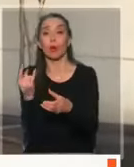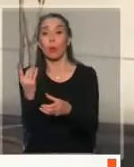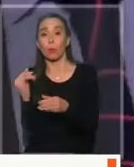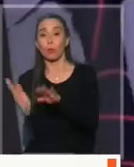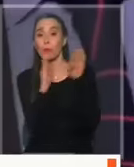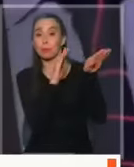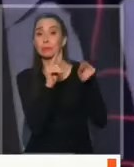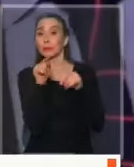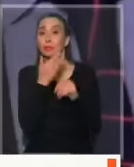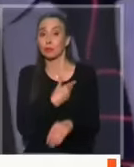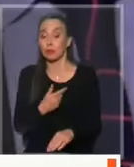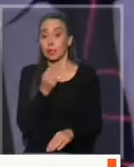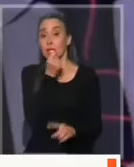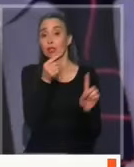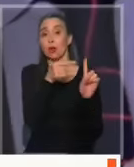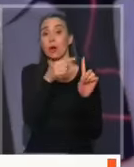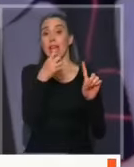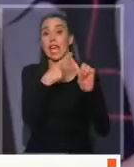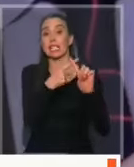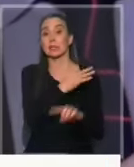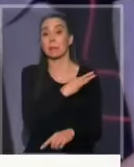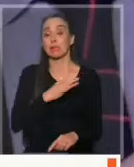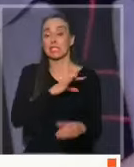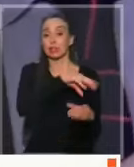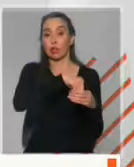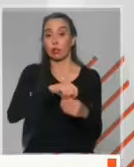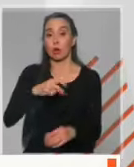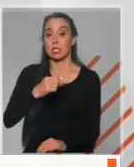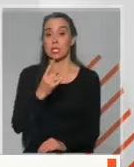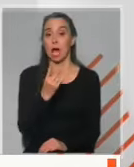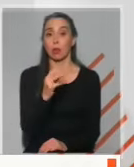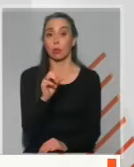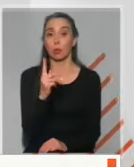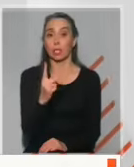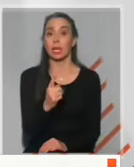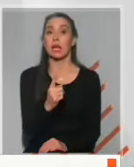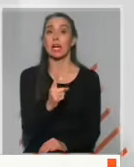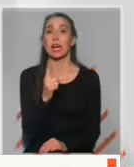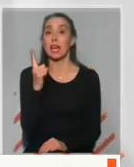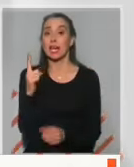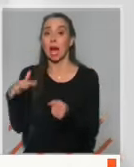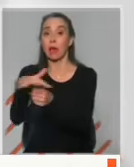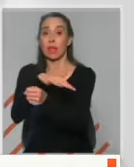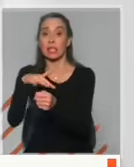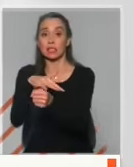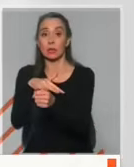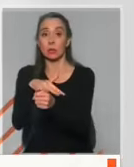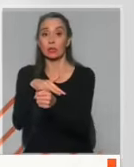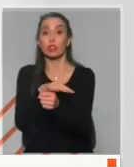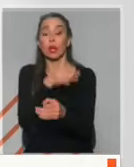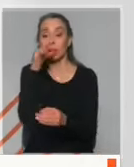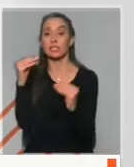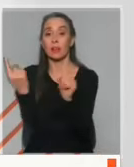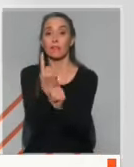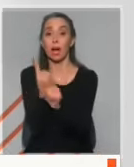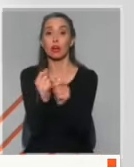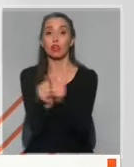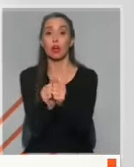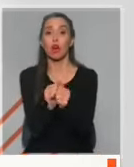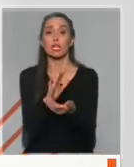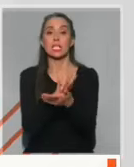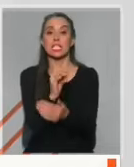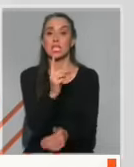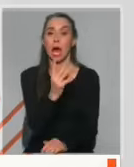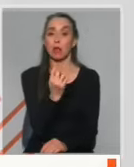los dardos contra el exministro del Interior, Andrés Chadwick. Cada situación la dice que la va a conversar con Andrés Chadwick.